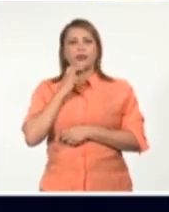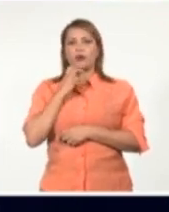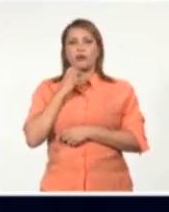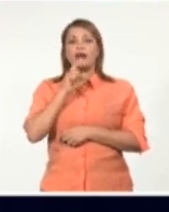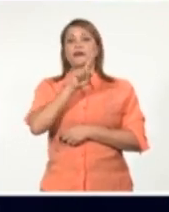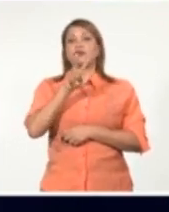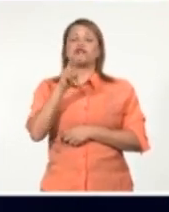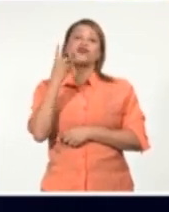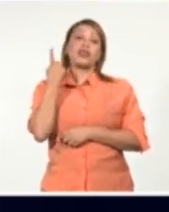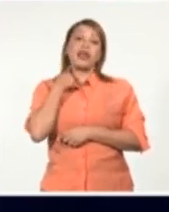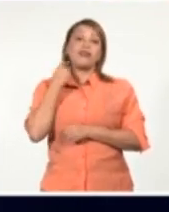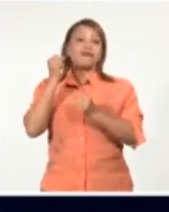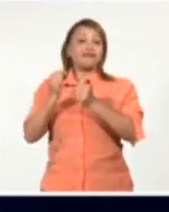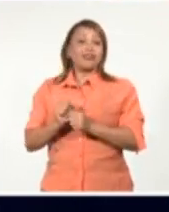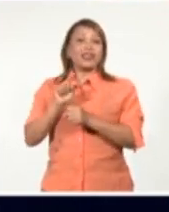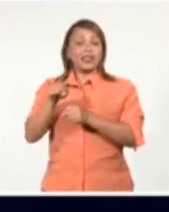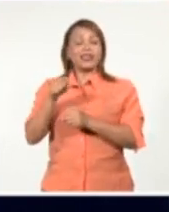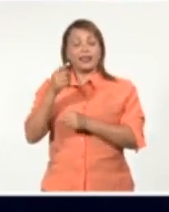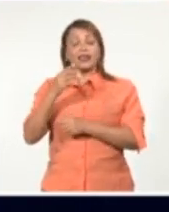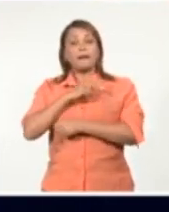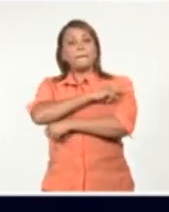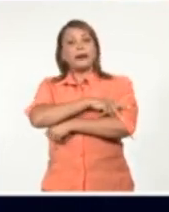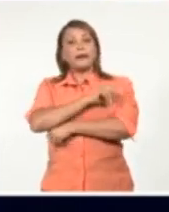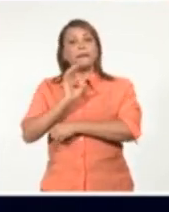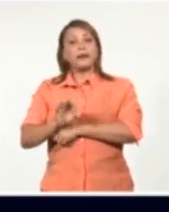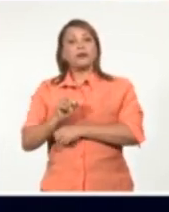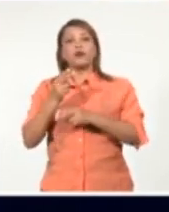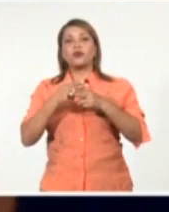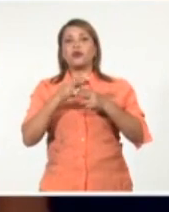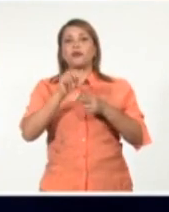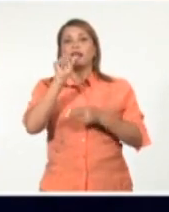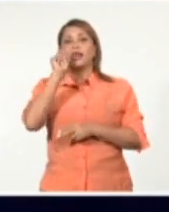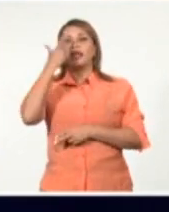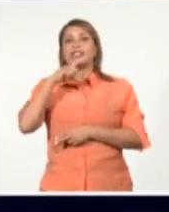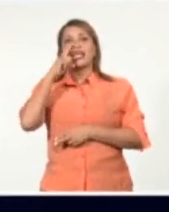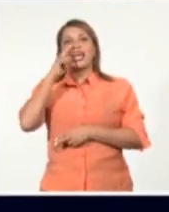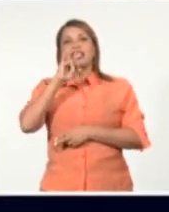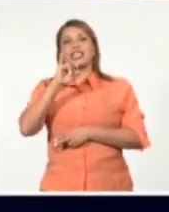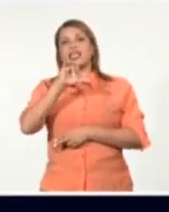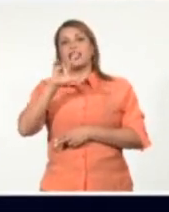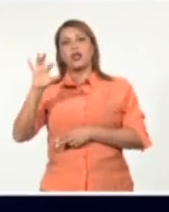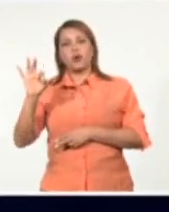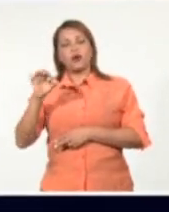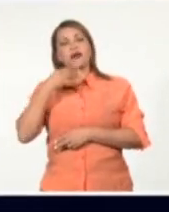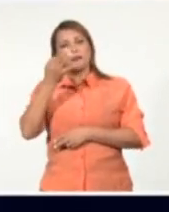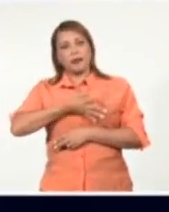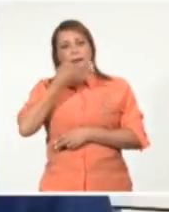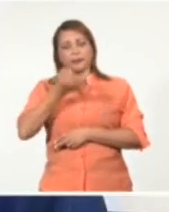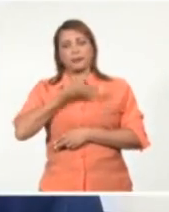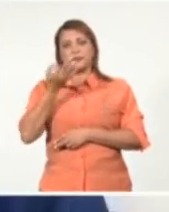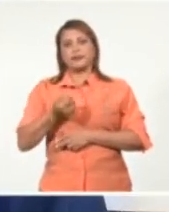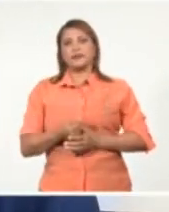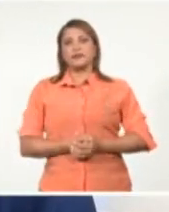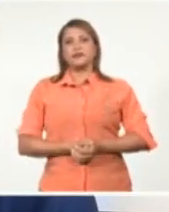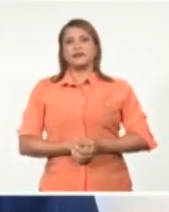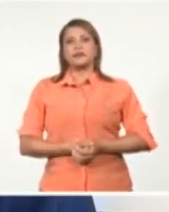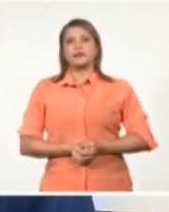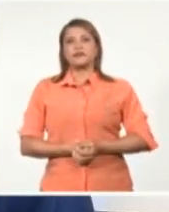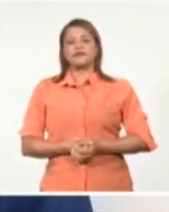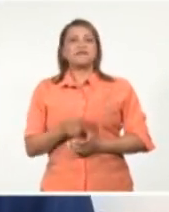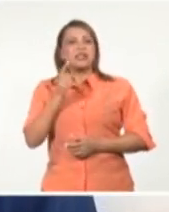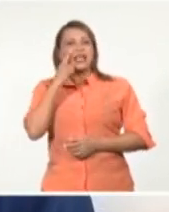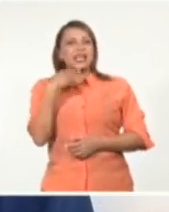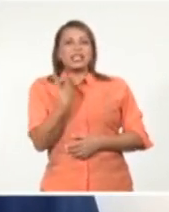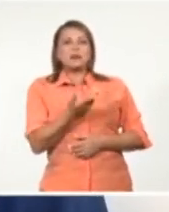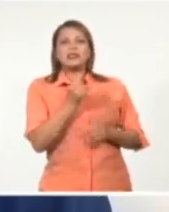12 años viviendo en este país él se llama Danilo García y aquí tenemos su Bueno qué te ha